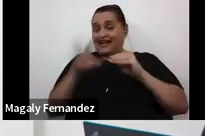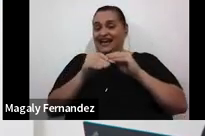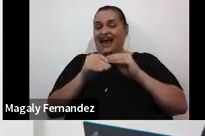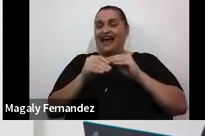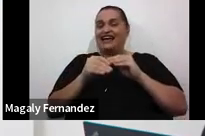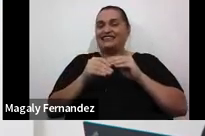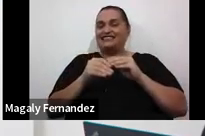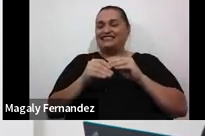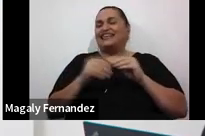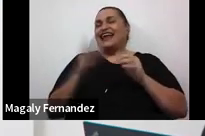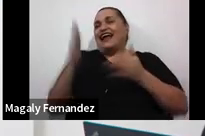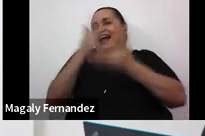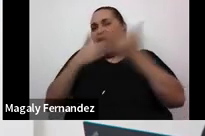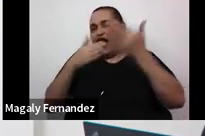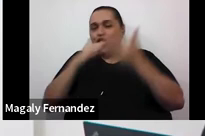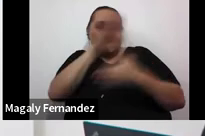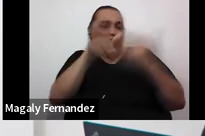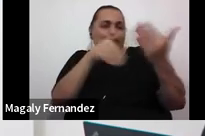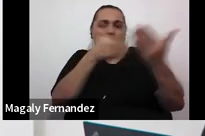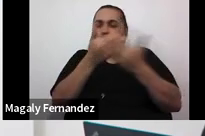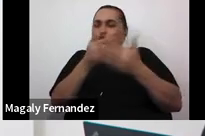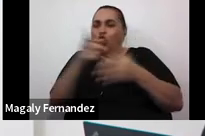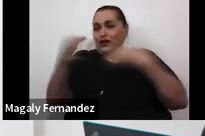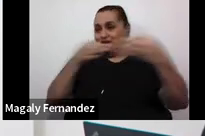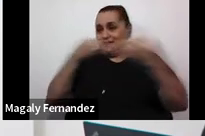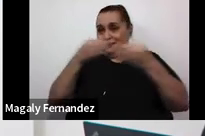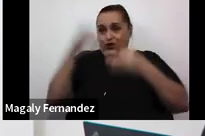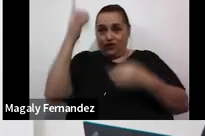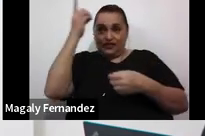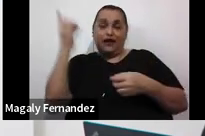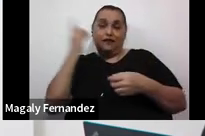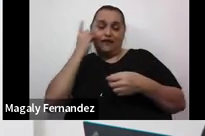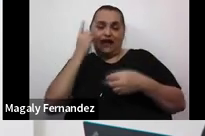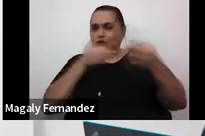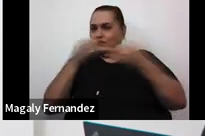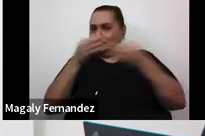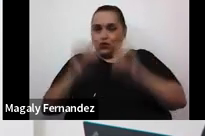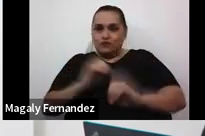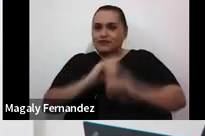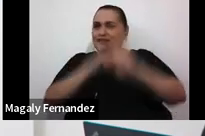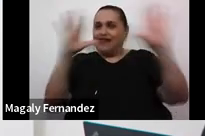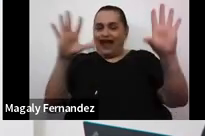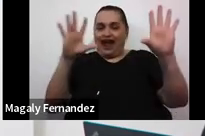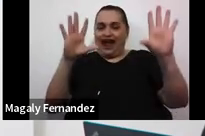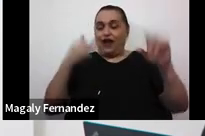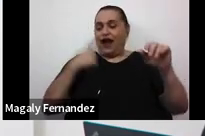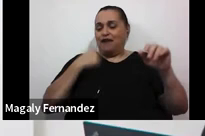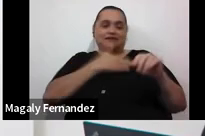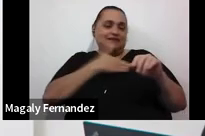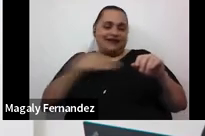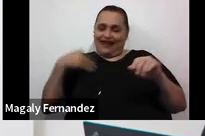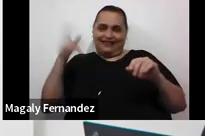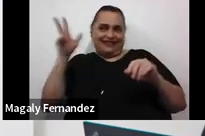centavos a lo que para todo lo que explicó Damaris que lo explicó súper bien yo siempre a mí siempre me encanta